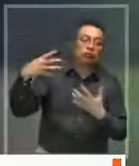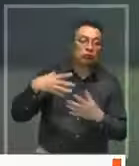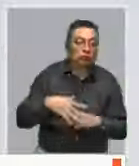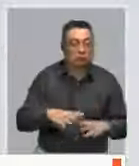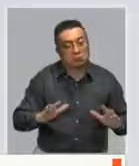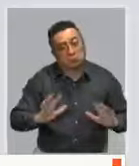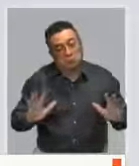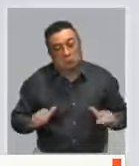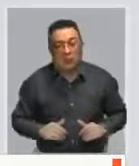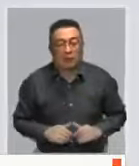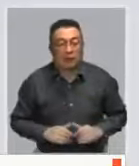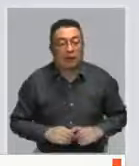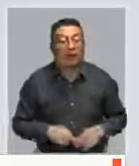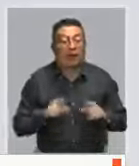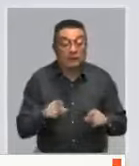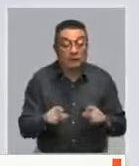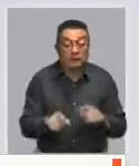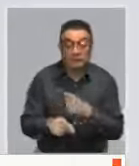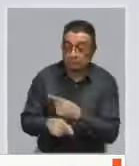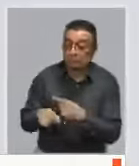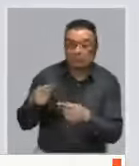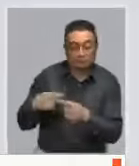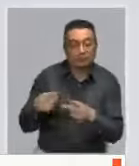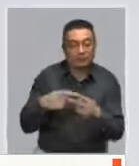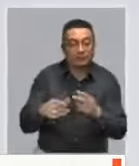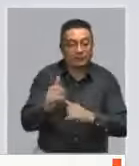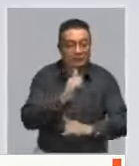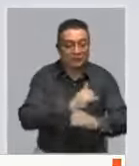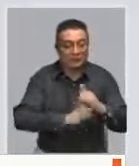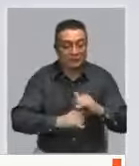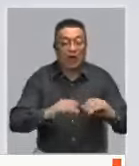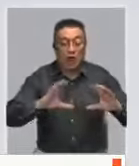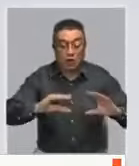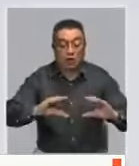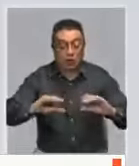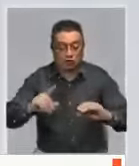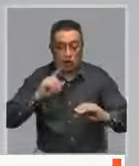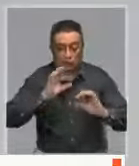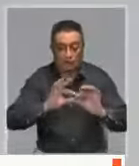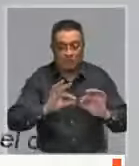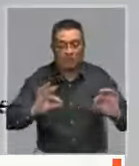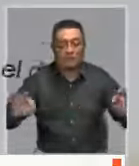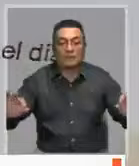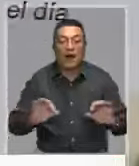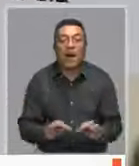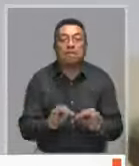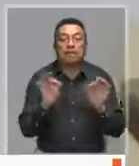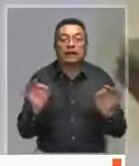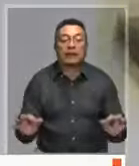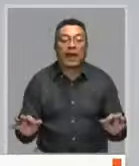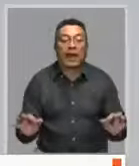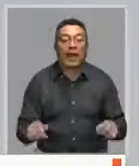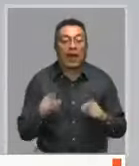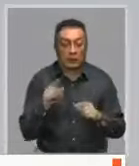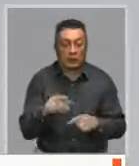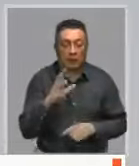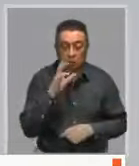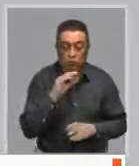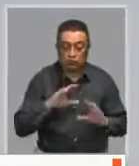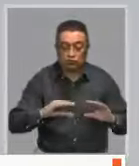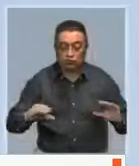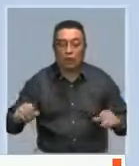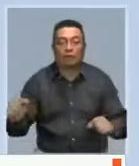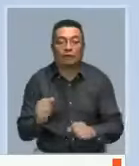no. Y esto, en diferentes sitios web encontramos colchones con fibras especiales. Este, un colchón cooler, también